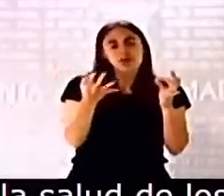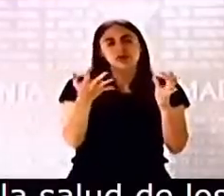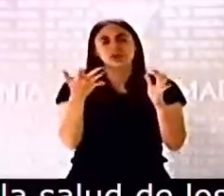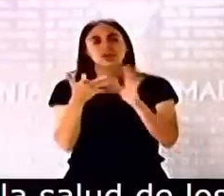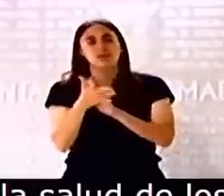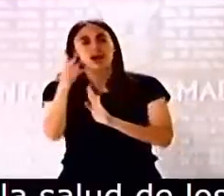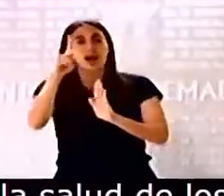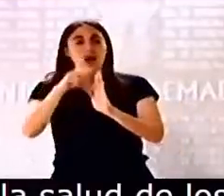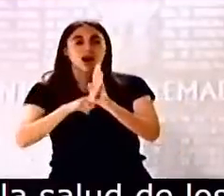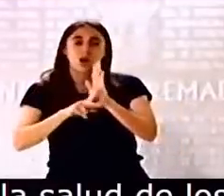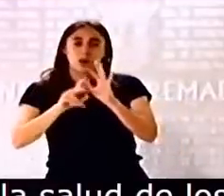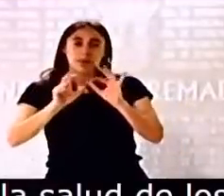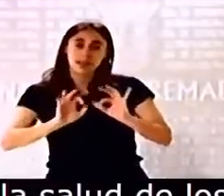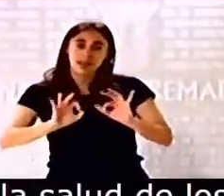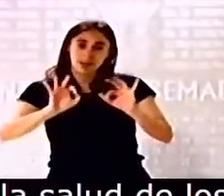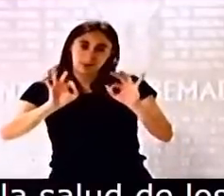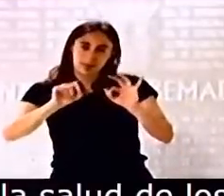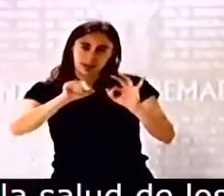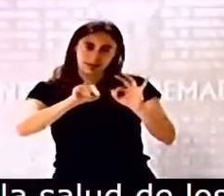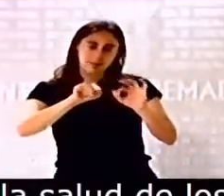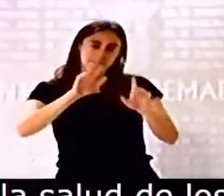localidad.